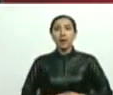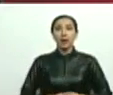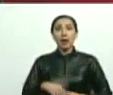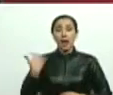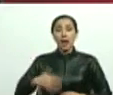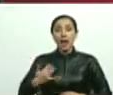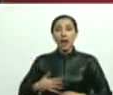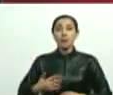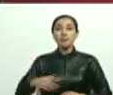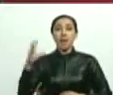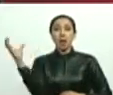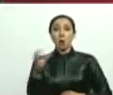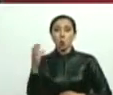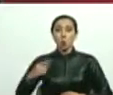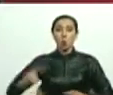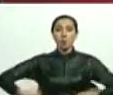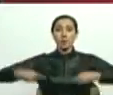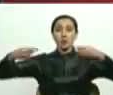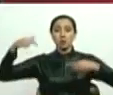tarde.